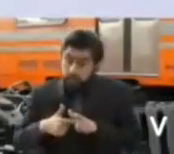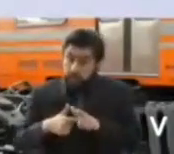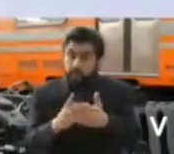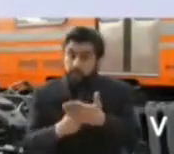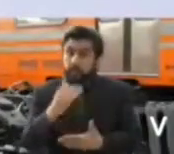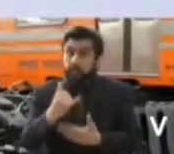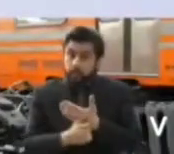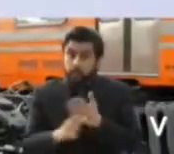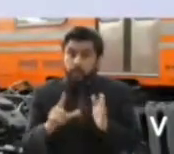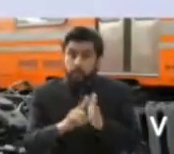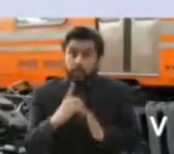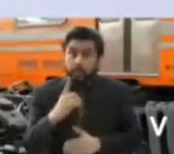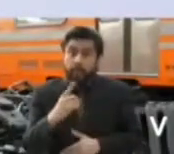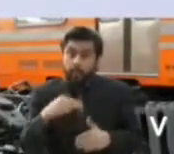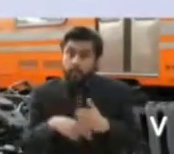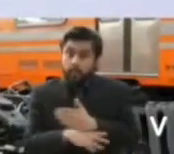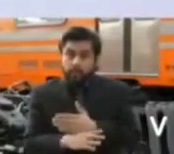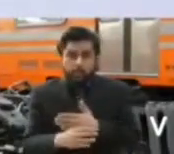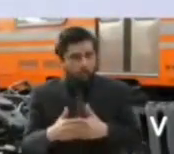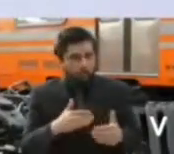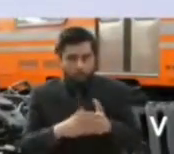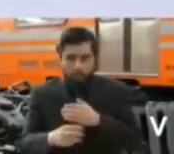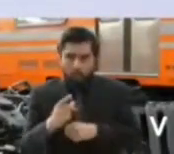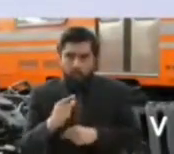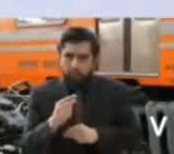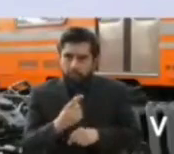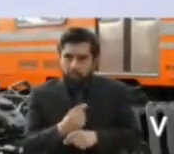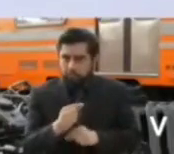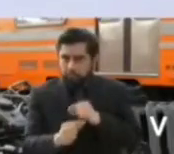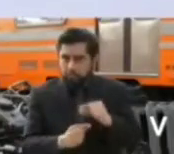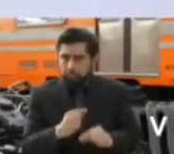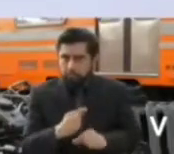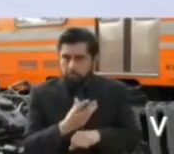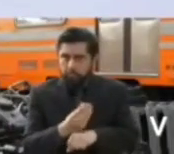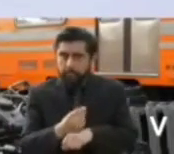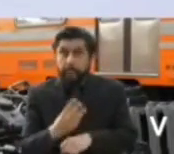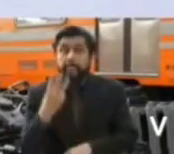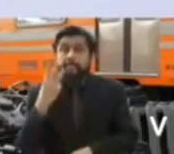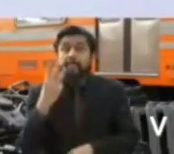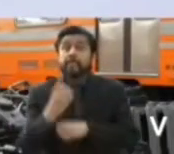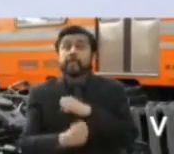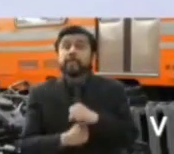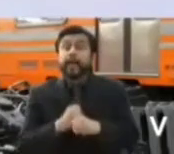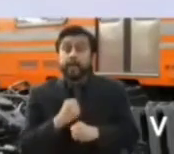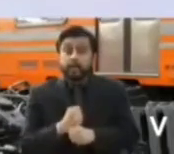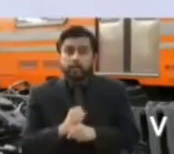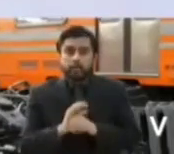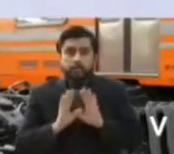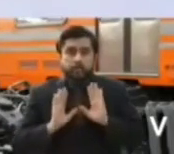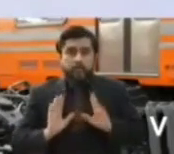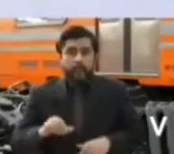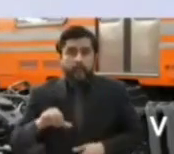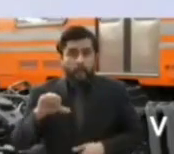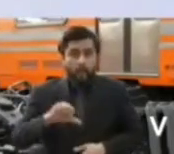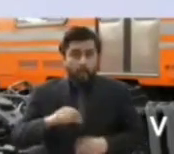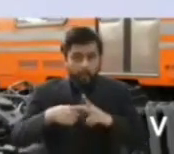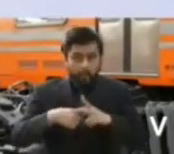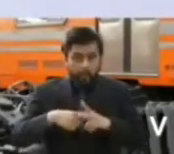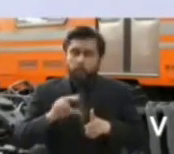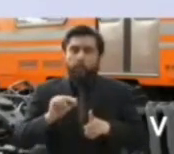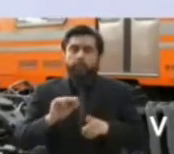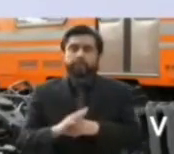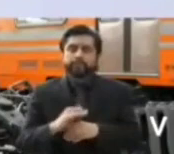de la línea 1 del metro. Y esto va a ocurrir en 3 años. Inicia hoy, o bueno, ya inició, de hecho,